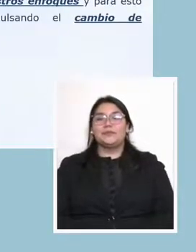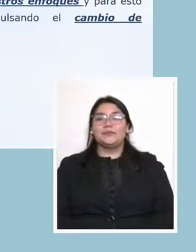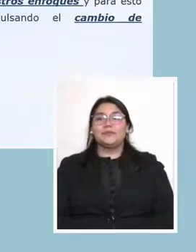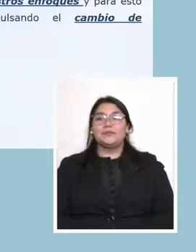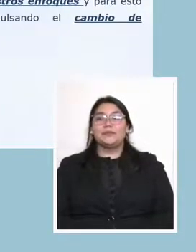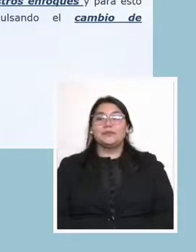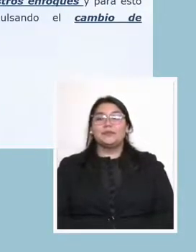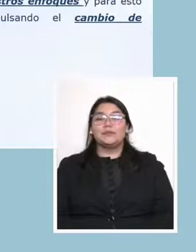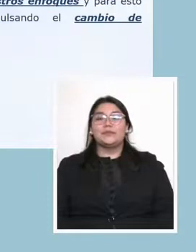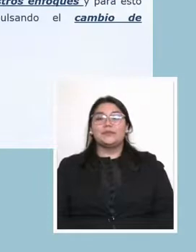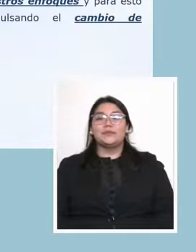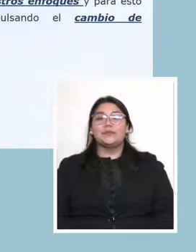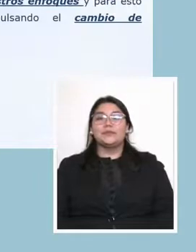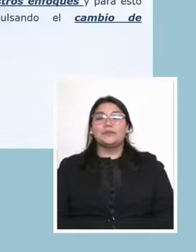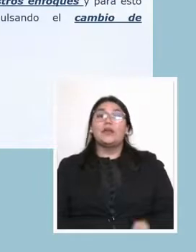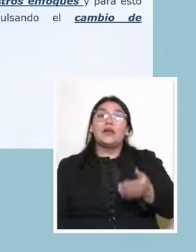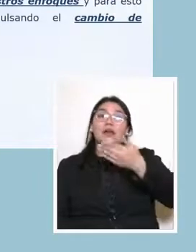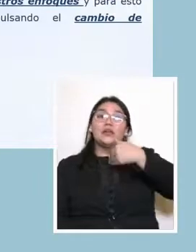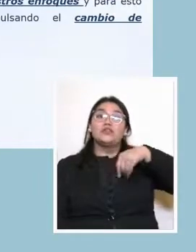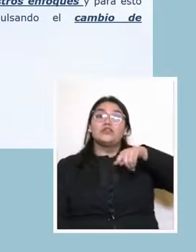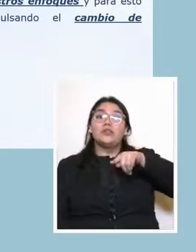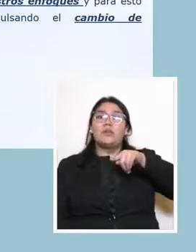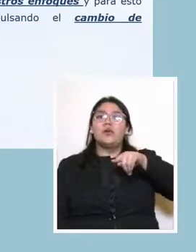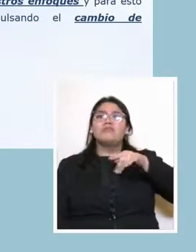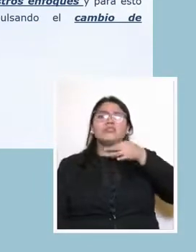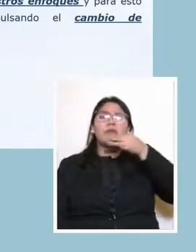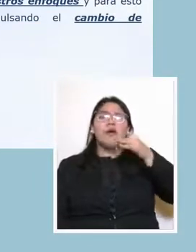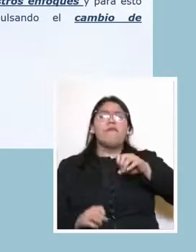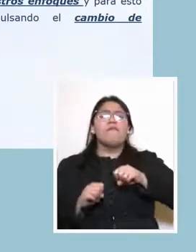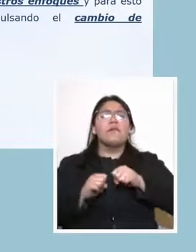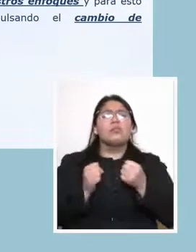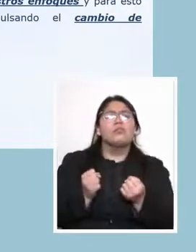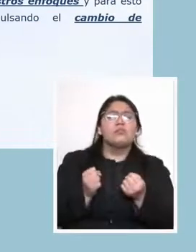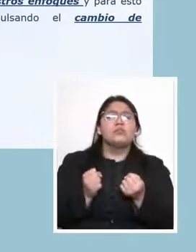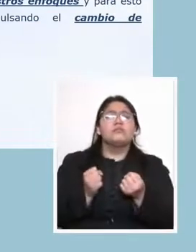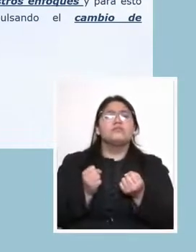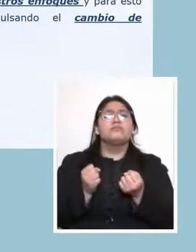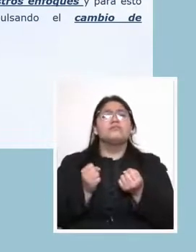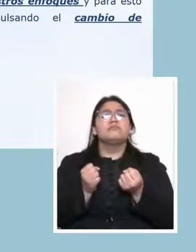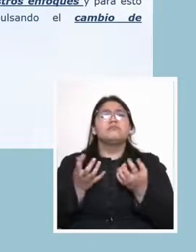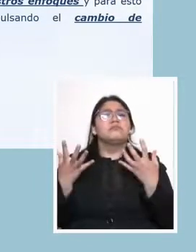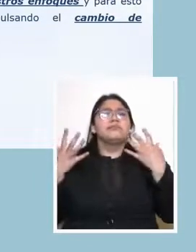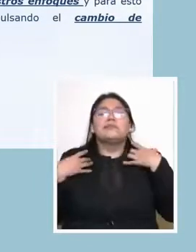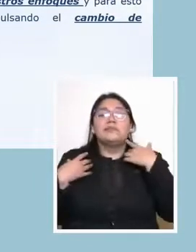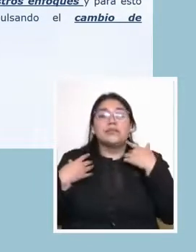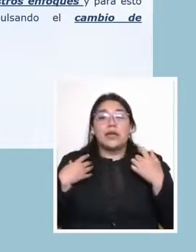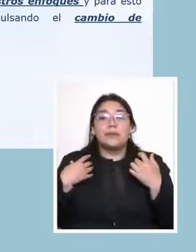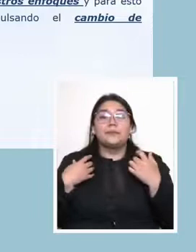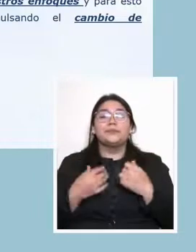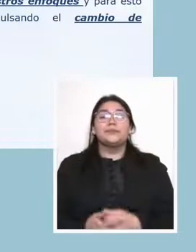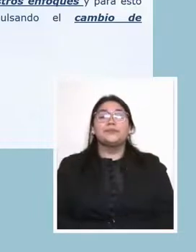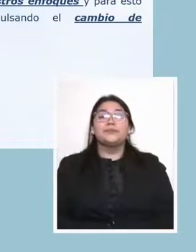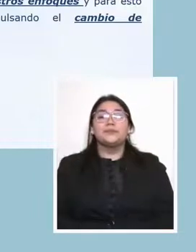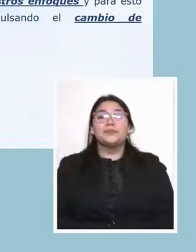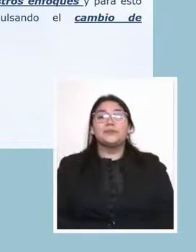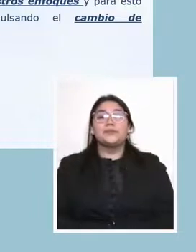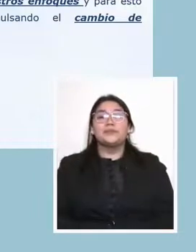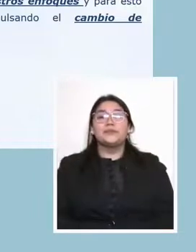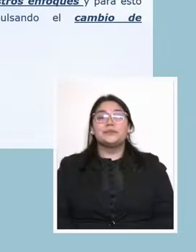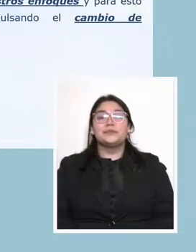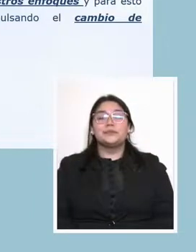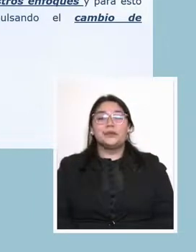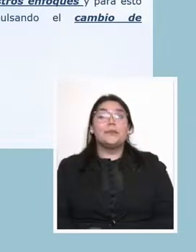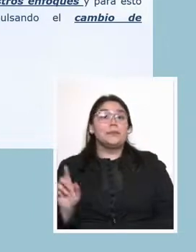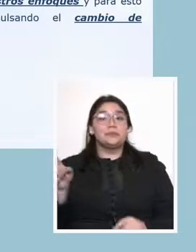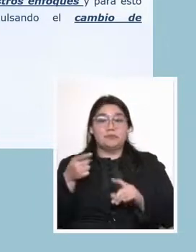¿Qué tenemos que hacer entonces para abordar esto que llamamos fractura, que son, a nuestro entender, un diagnóstico? En